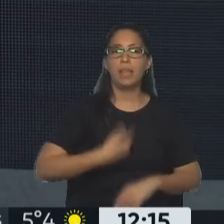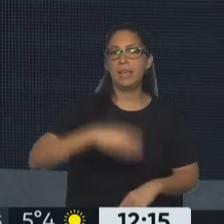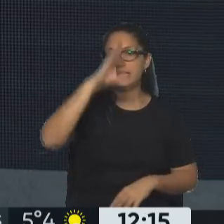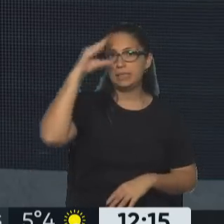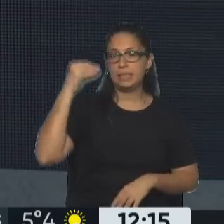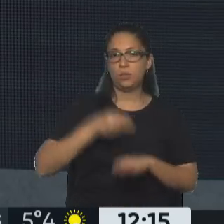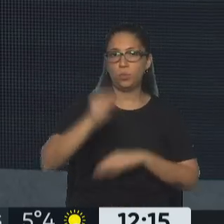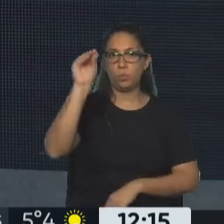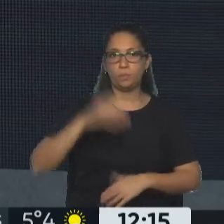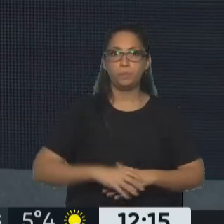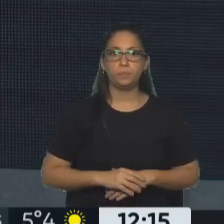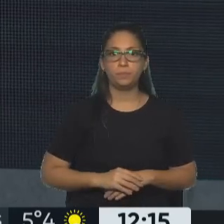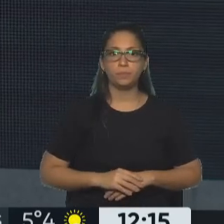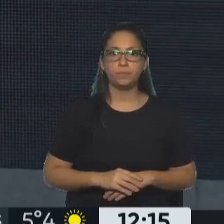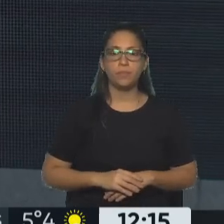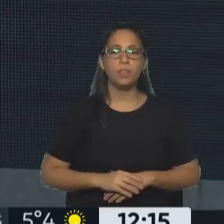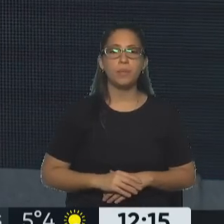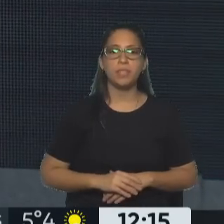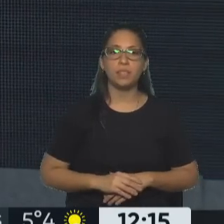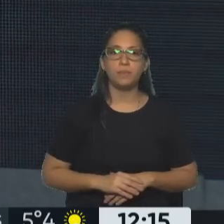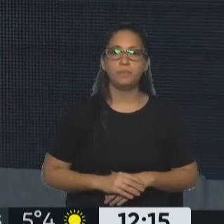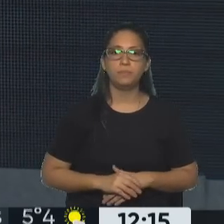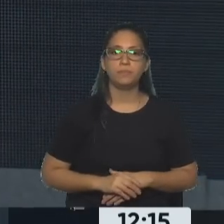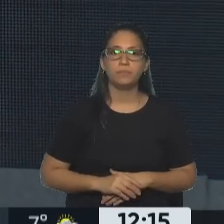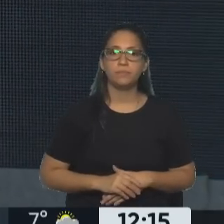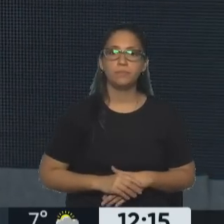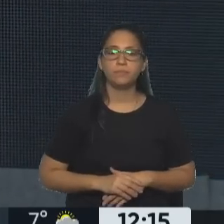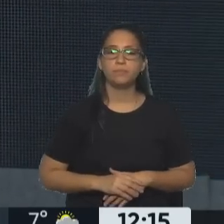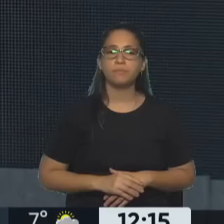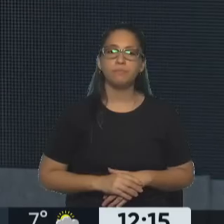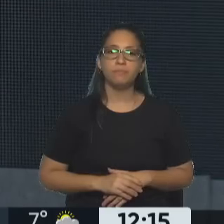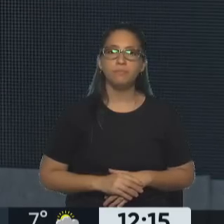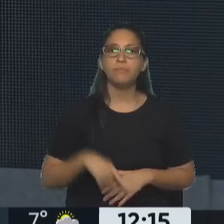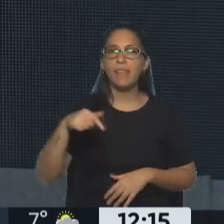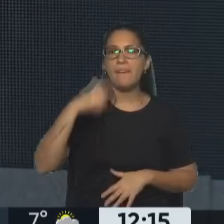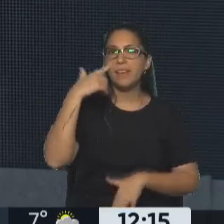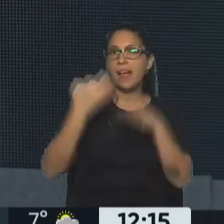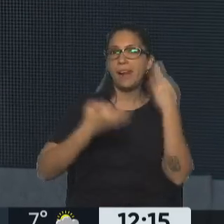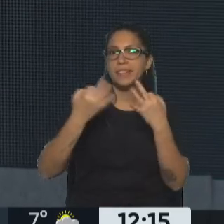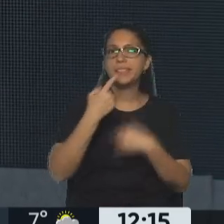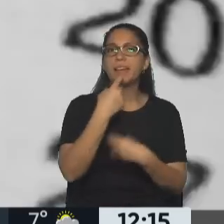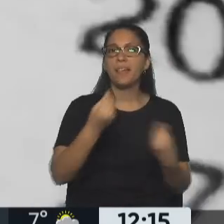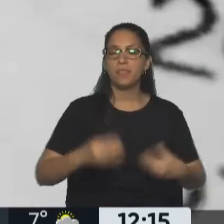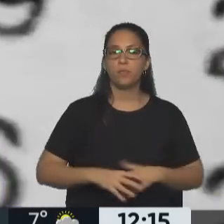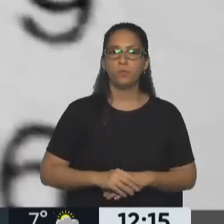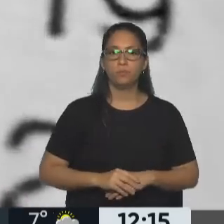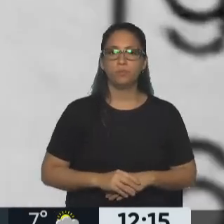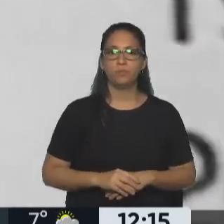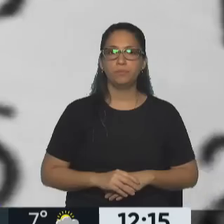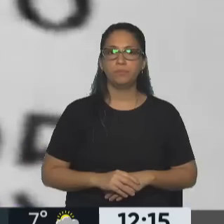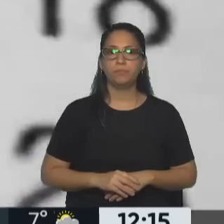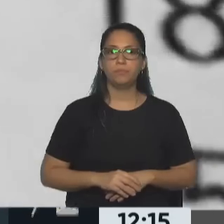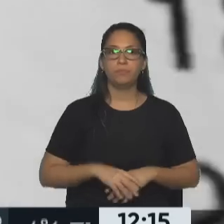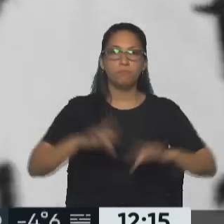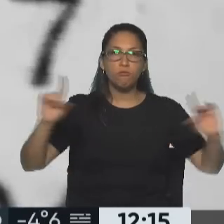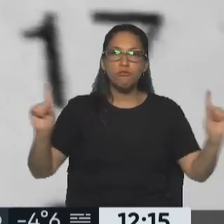Nación, Cristina Fernández de Kirchner. Compartimos este video y analizamos justamente este mensaje de la vicepresidenta. Veamos